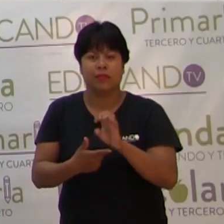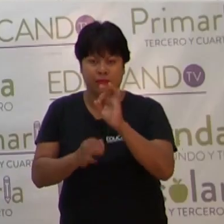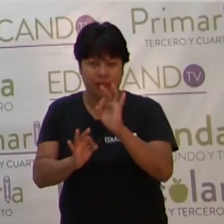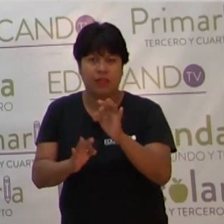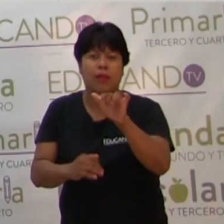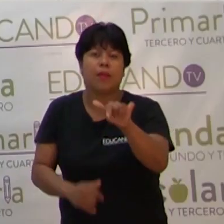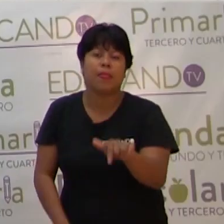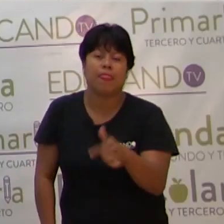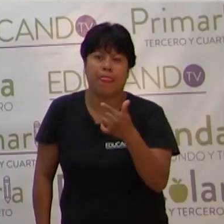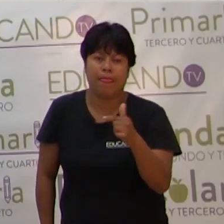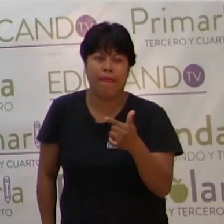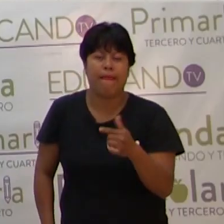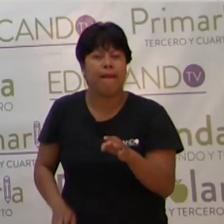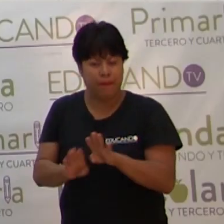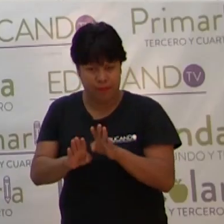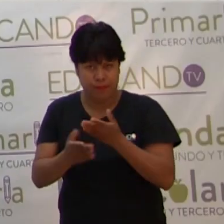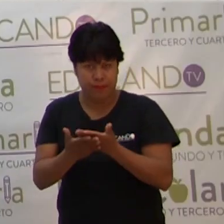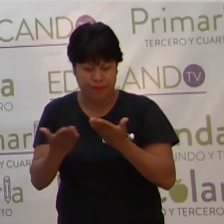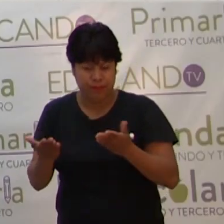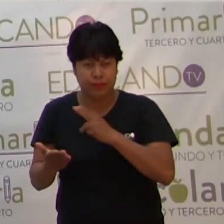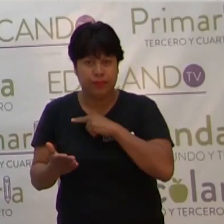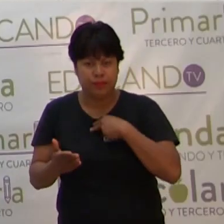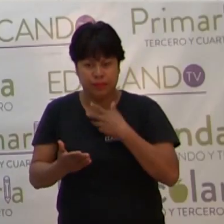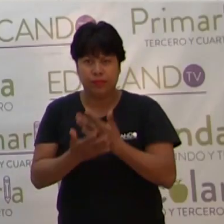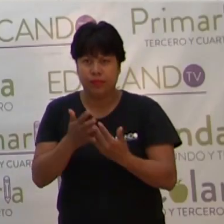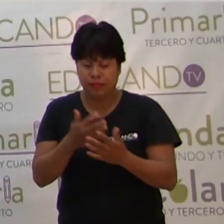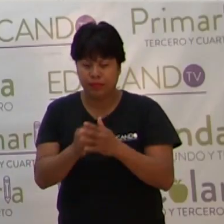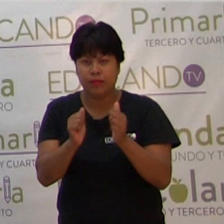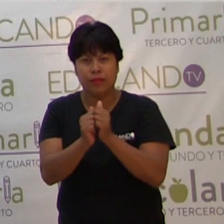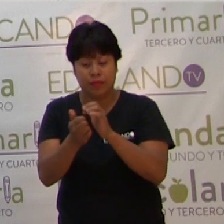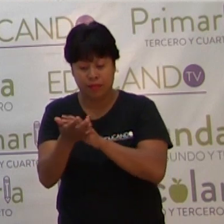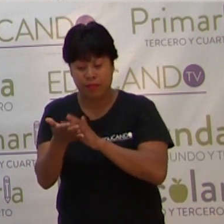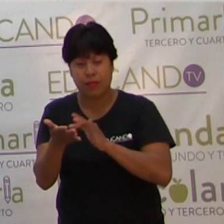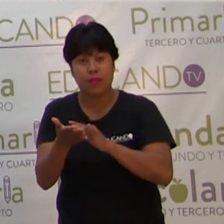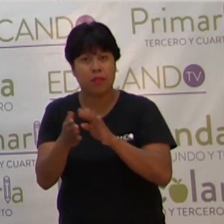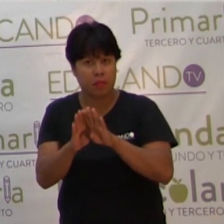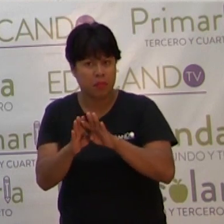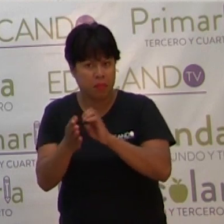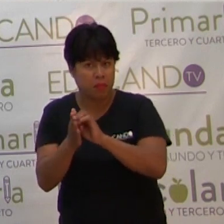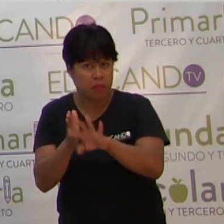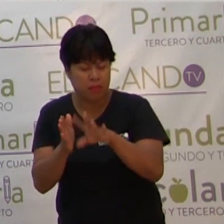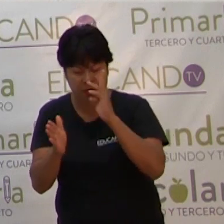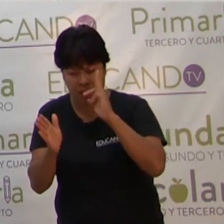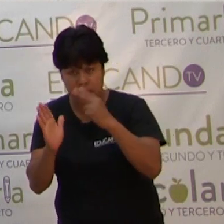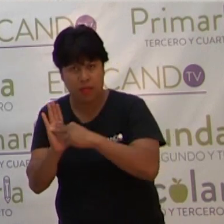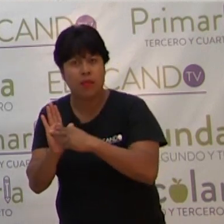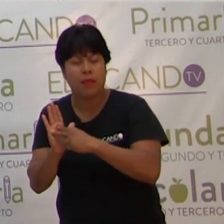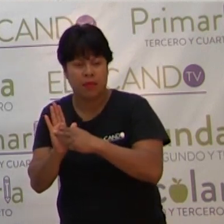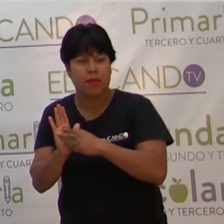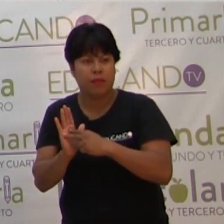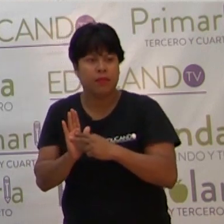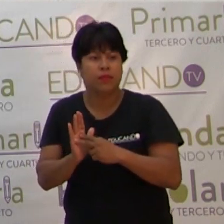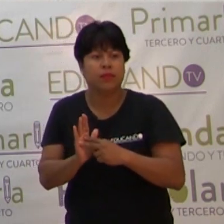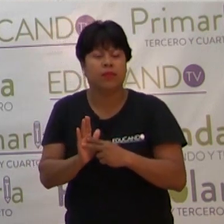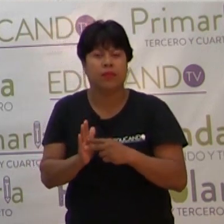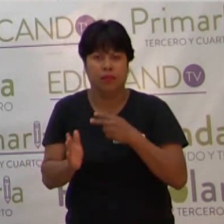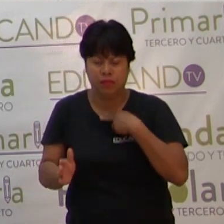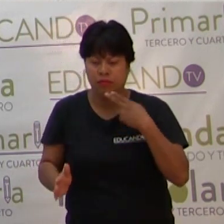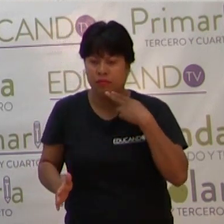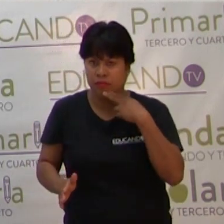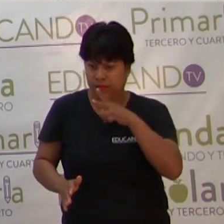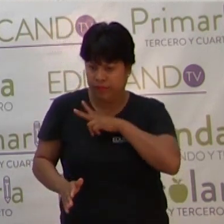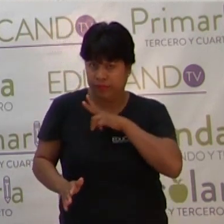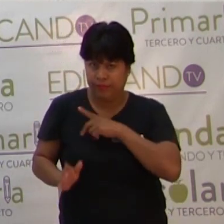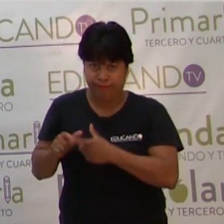Ahora entonces vamos a hacer un ejemplo con la calculadora. Podemos sacar el ejemplo con la calculadora y pues voy a utilizar la mía